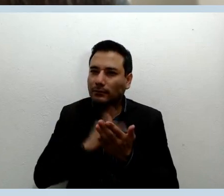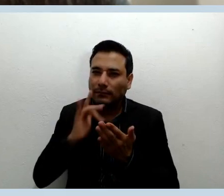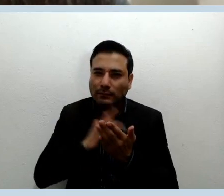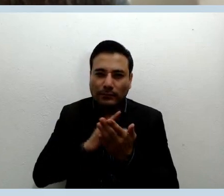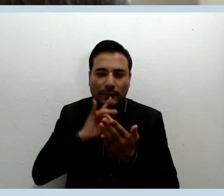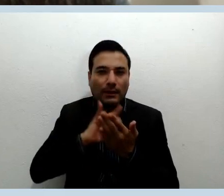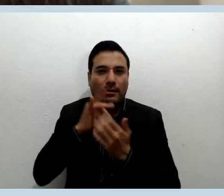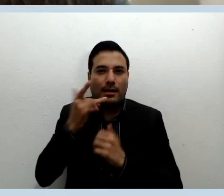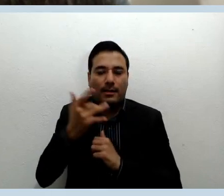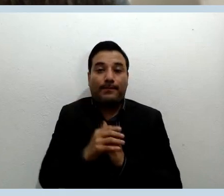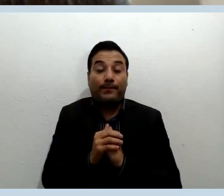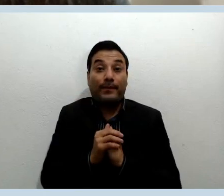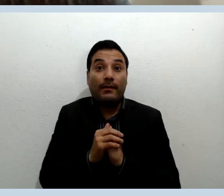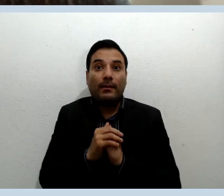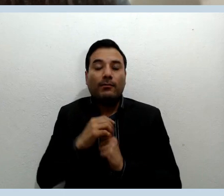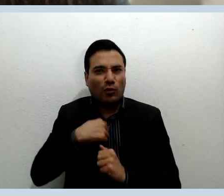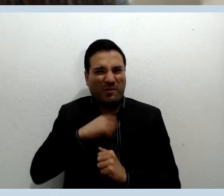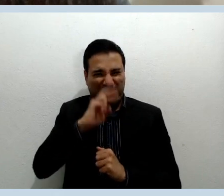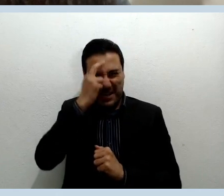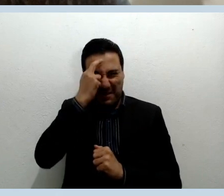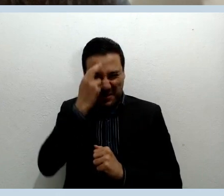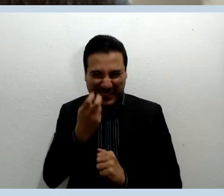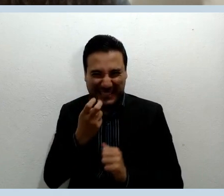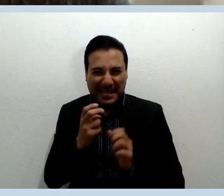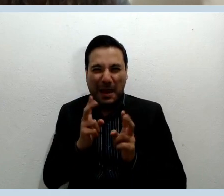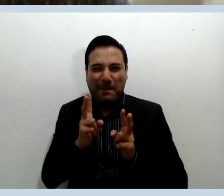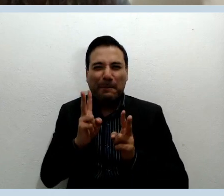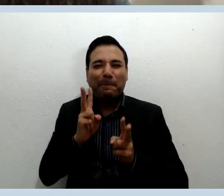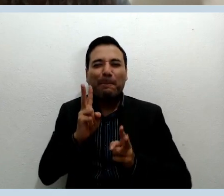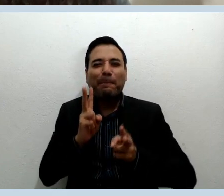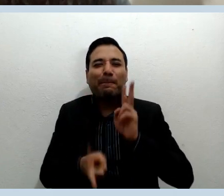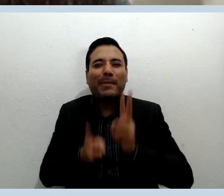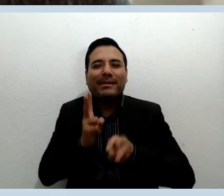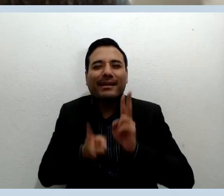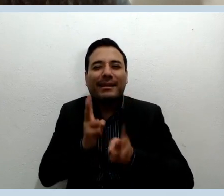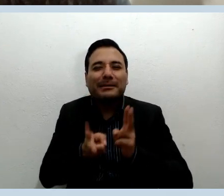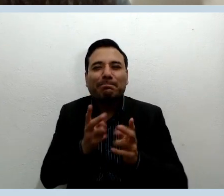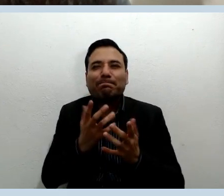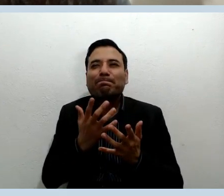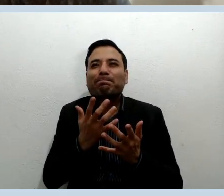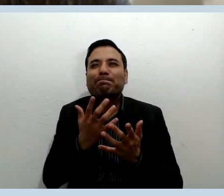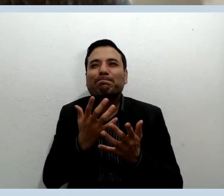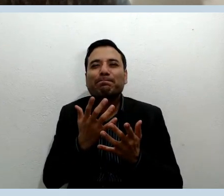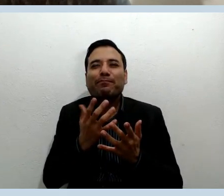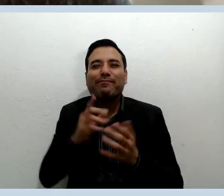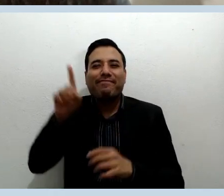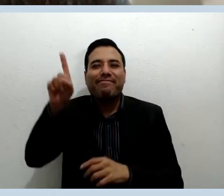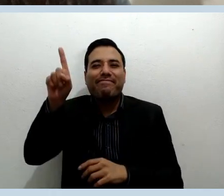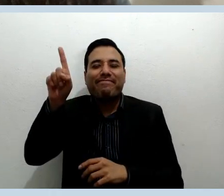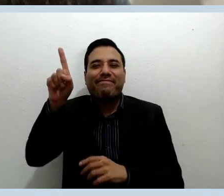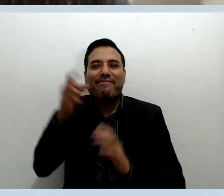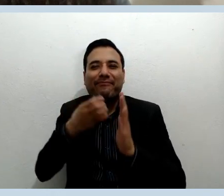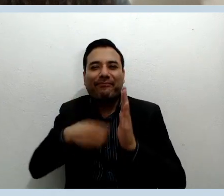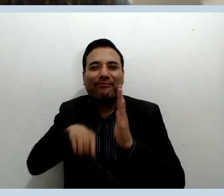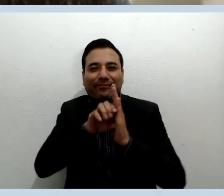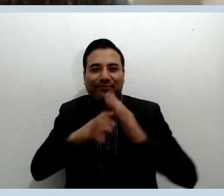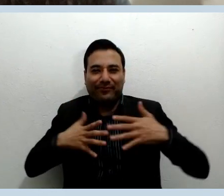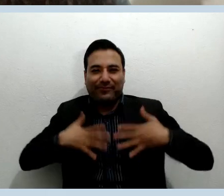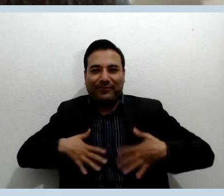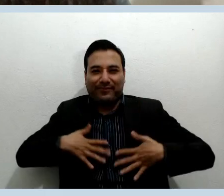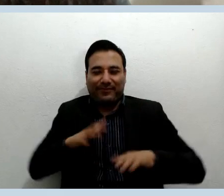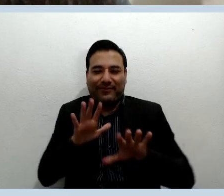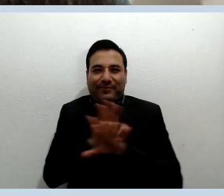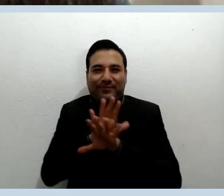pero para mí me acuerdo que esa conversación la La tuve en los camerinos del 77 Muchas gracias el 77